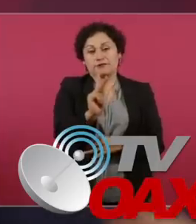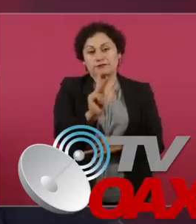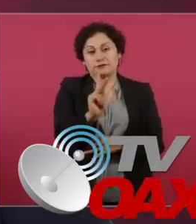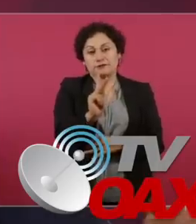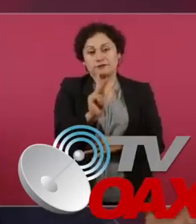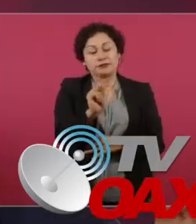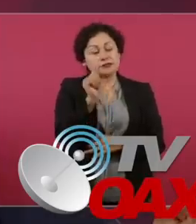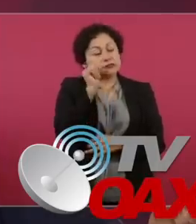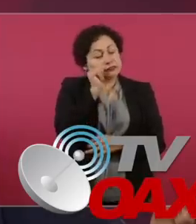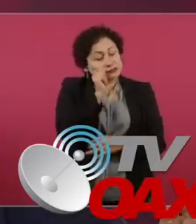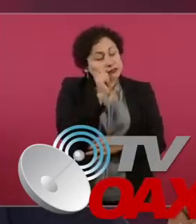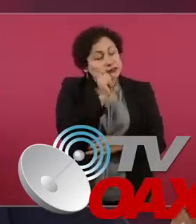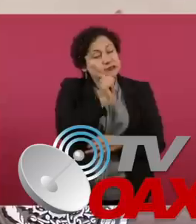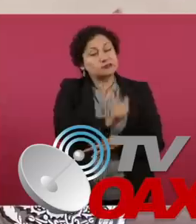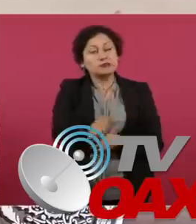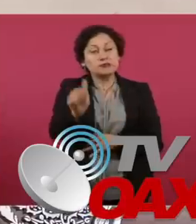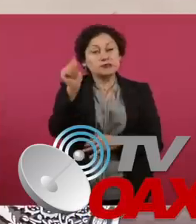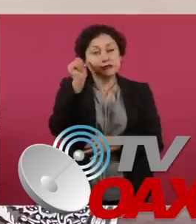siempre